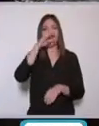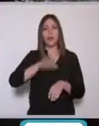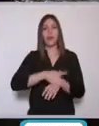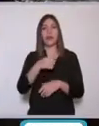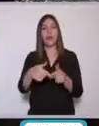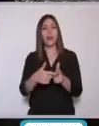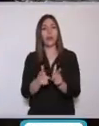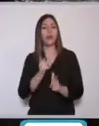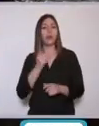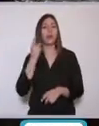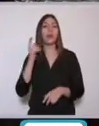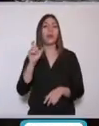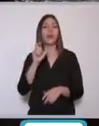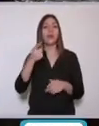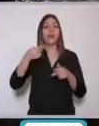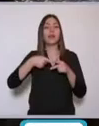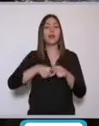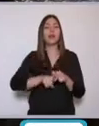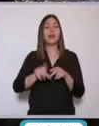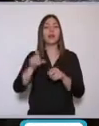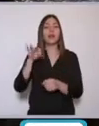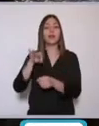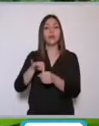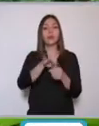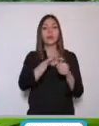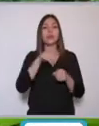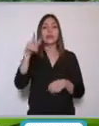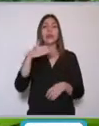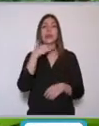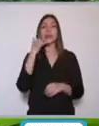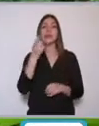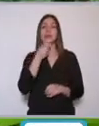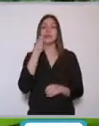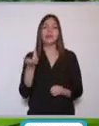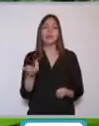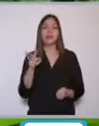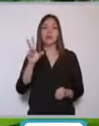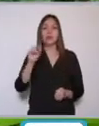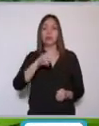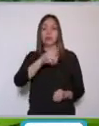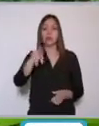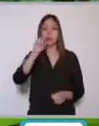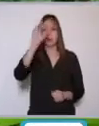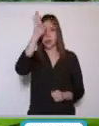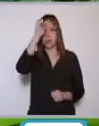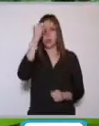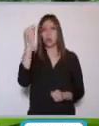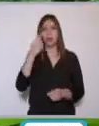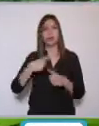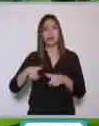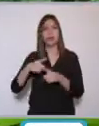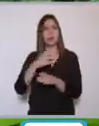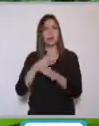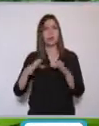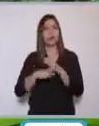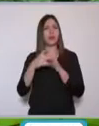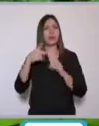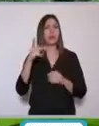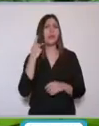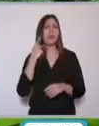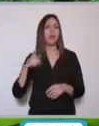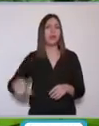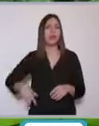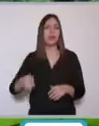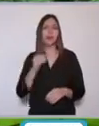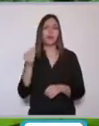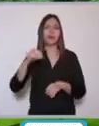desde el principio del proceso electoral en Alemania, dijo que no estaban de acuerdo ya con varias de las políticas que había estado implementando Angela